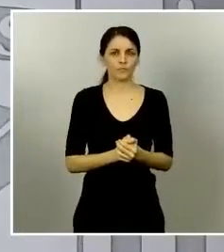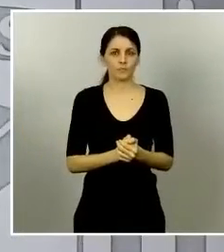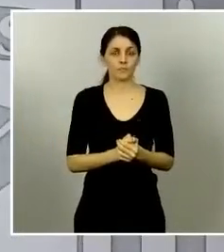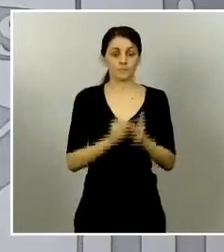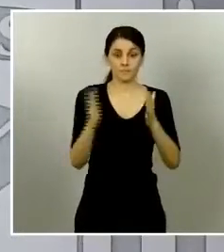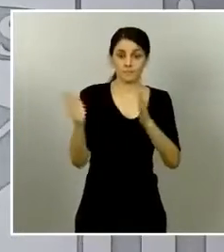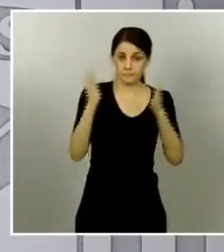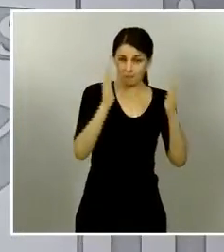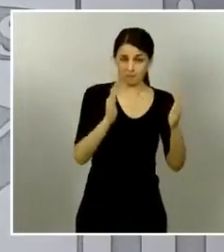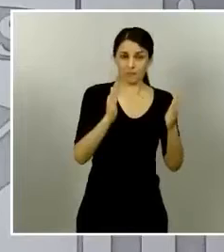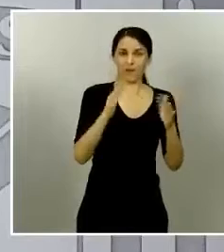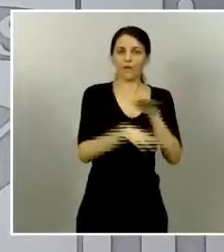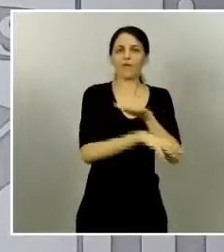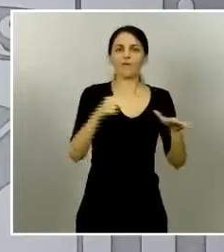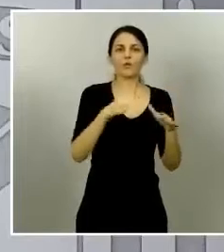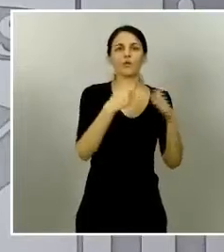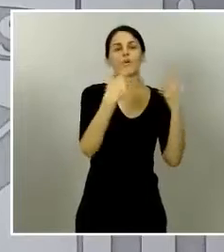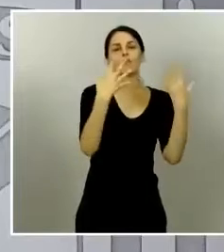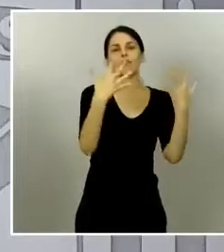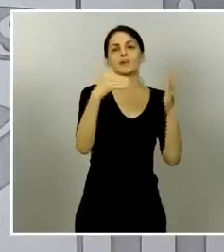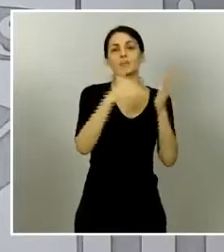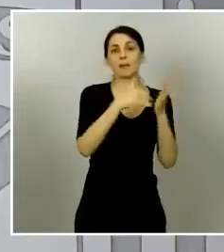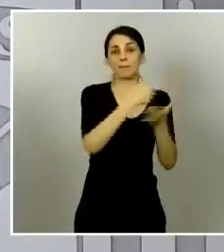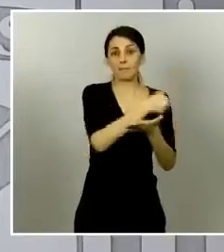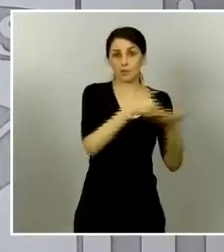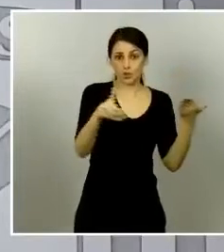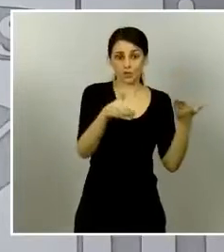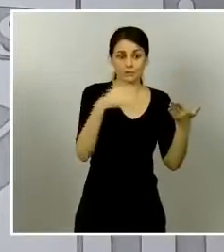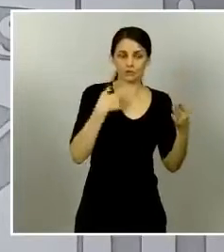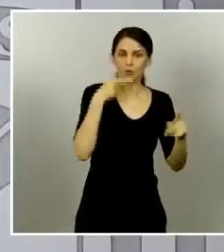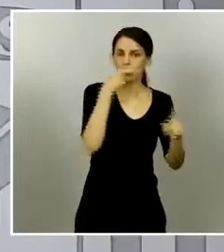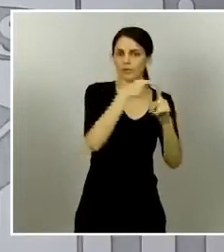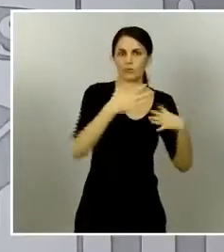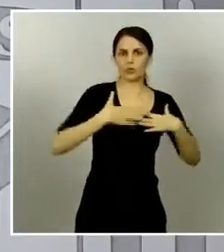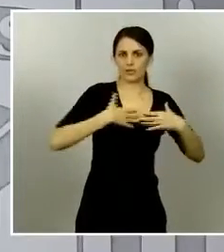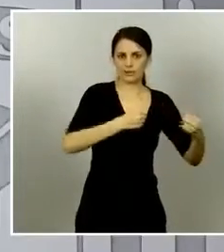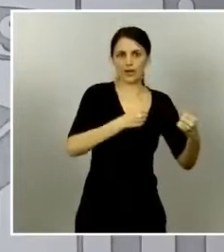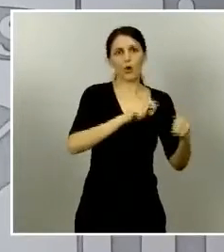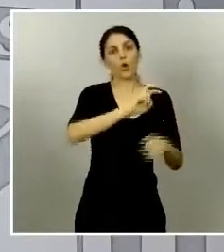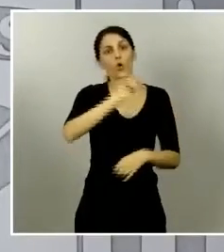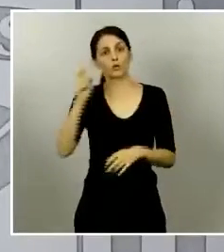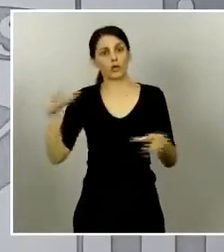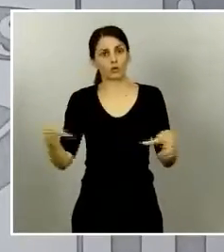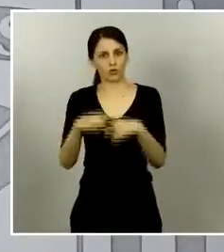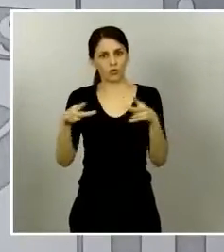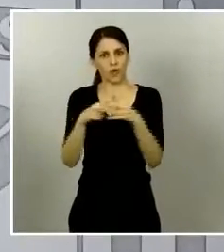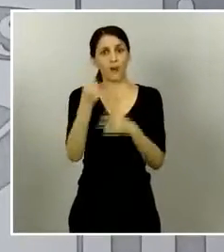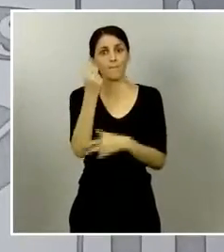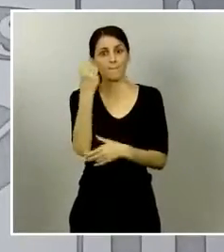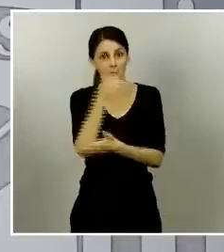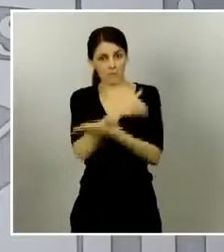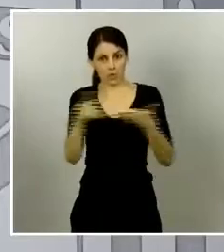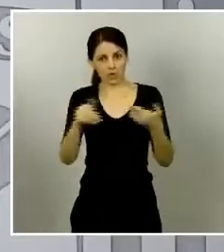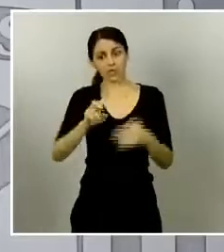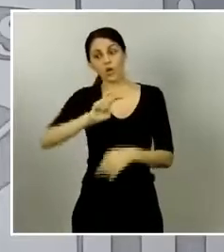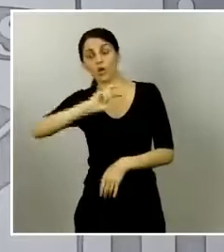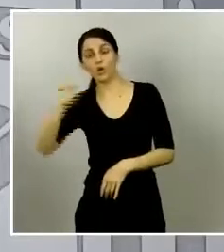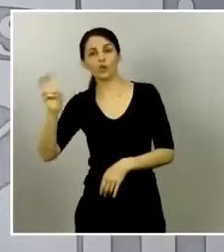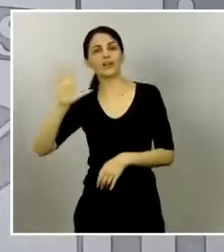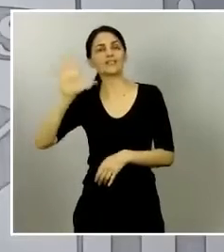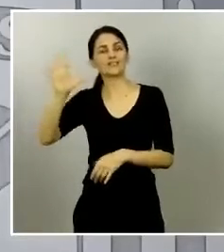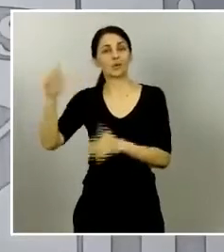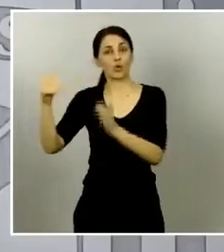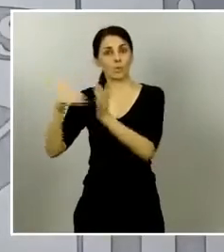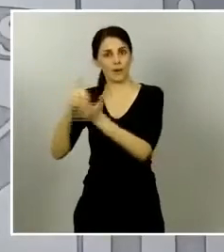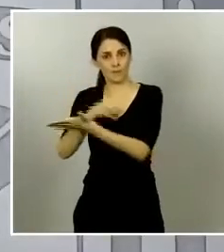políticas. El fondo se descompone en una parte de 10.000 millones dirigido a gastos sanitarios, otra social que suma 1.000 millones